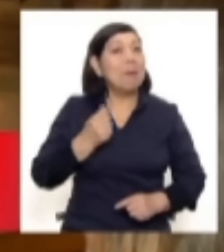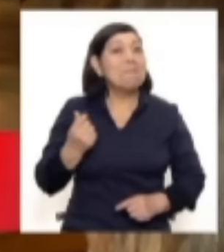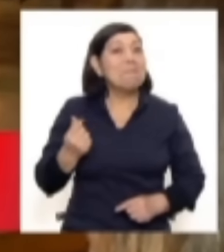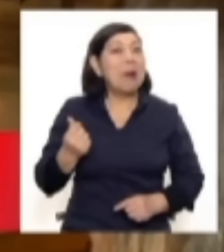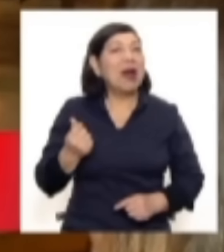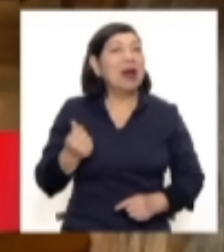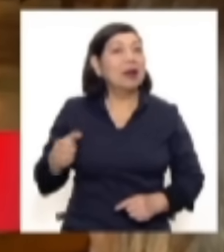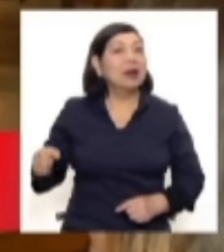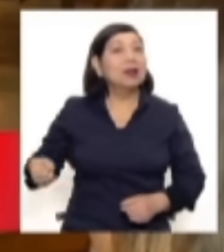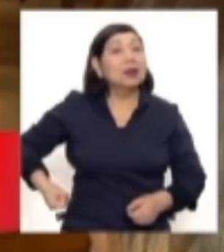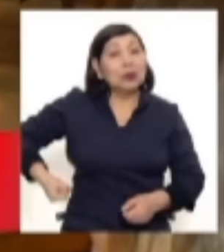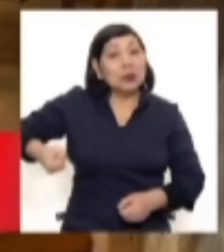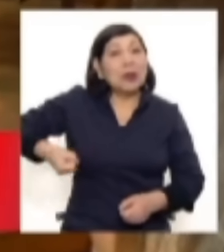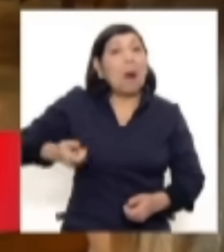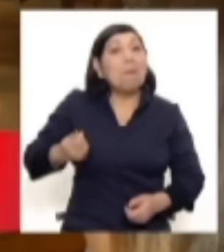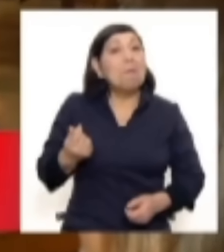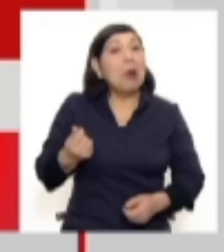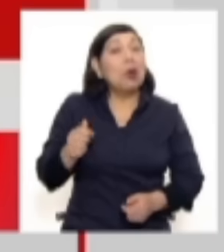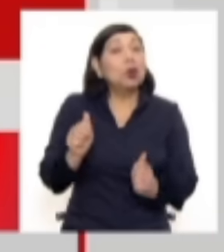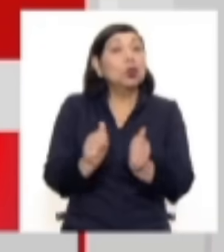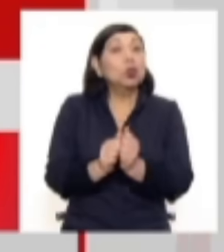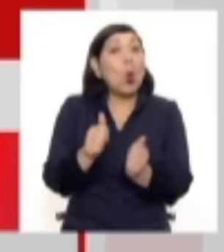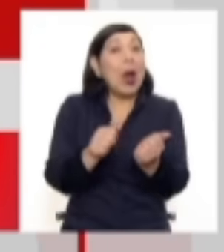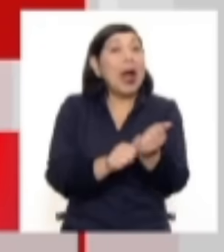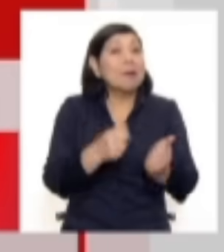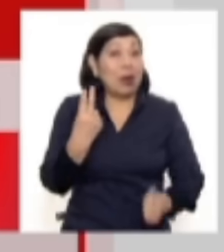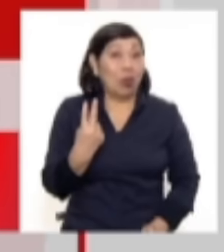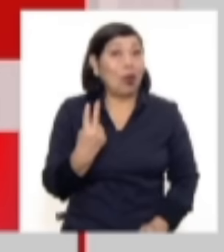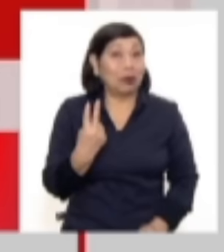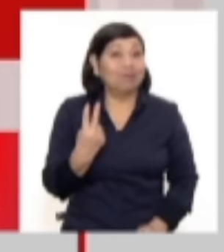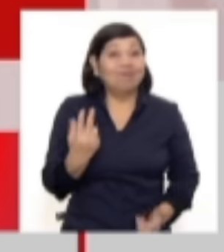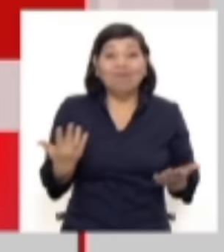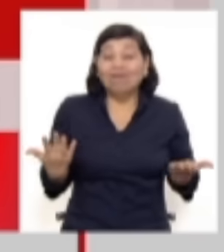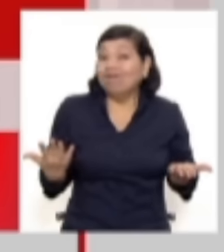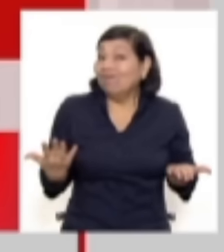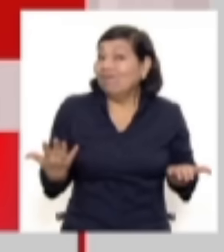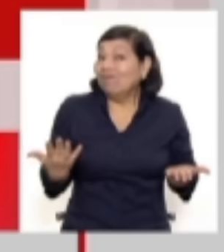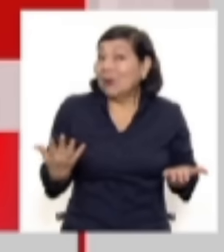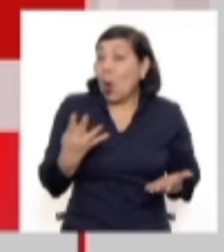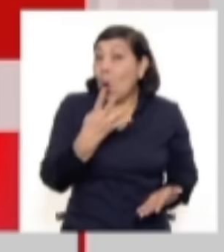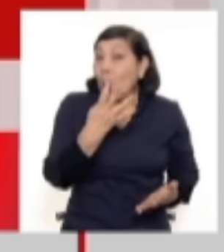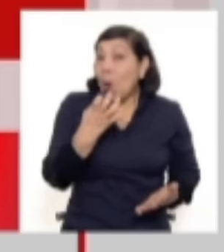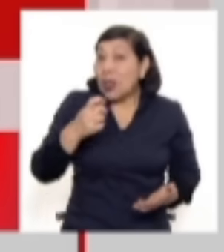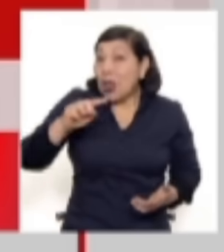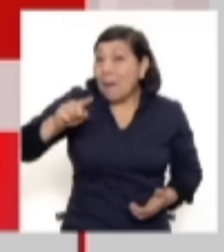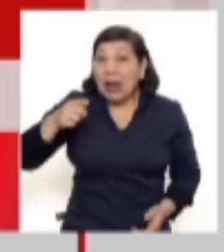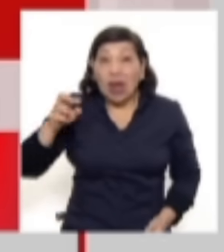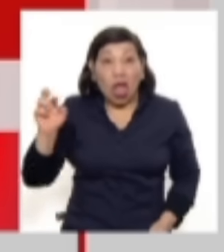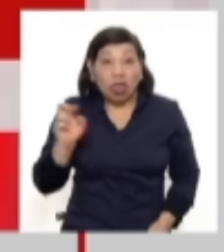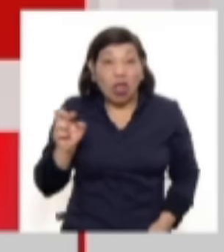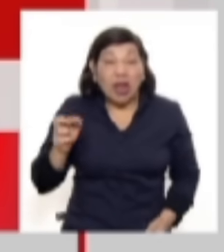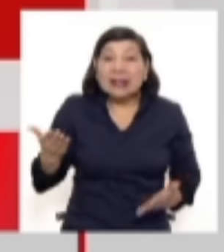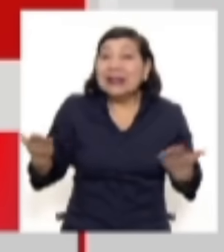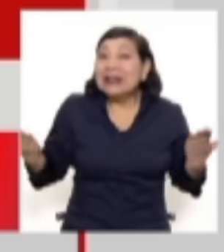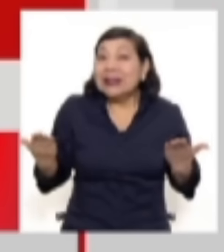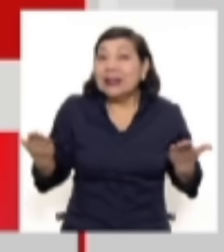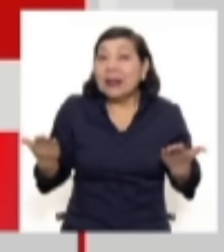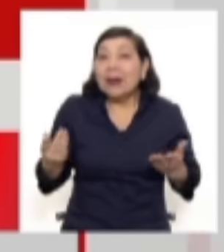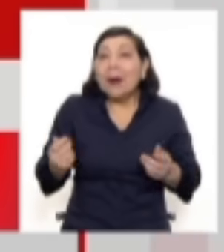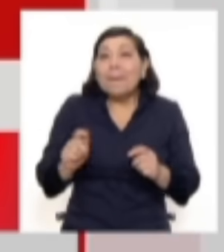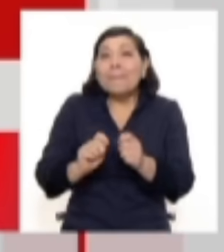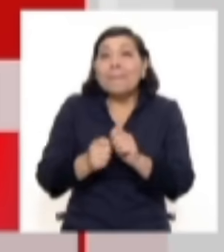dinero que transportaban conjuntamente con su hermano ella manifestó que la procedencia de los 0000,000 se debe a las